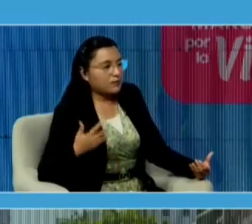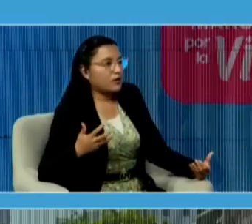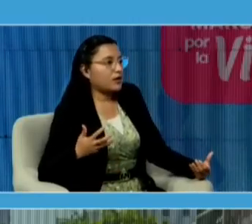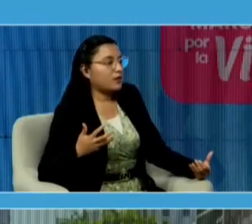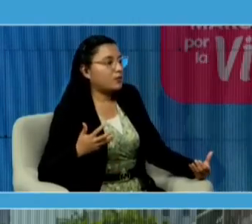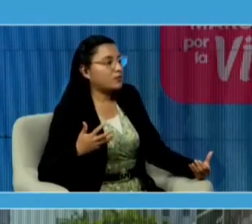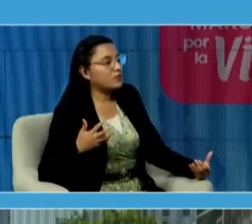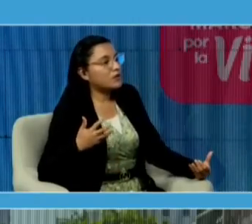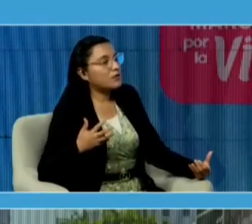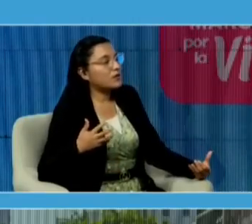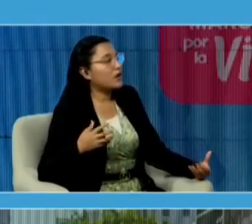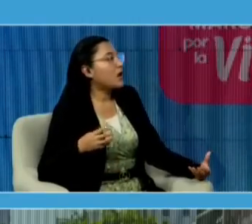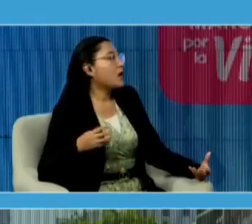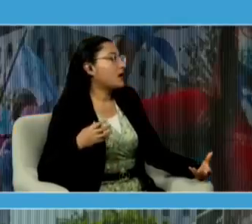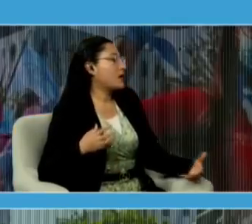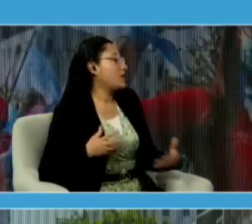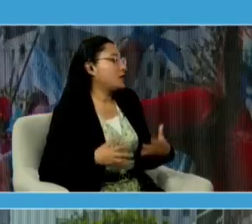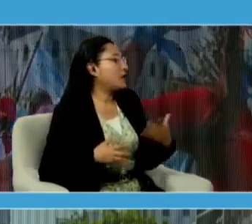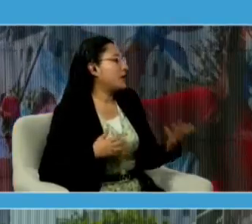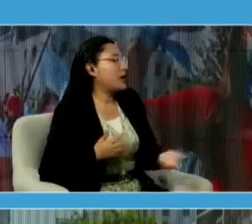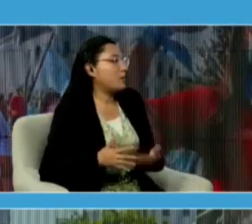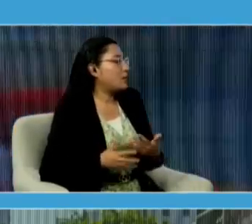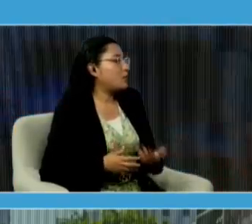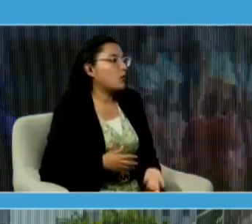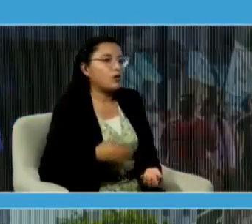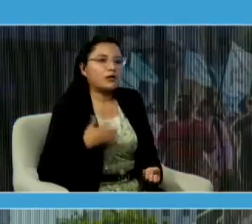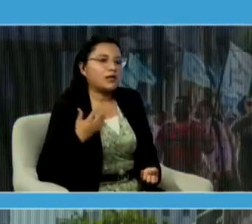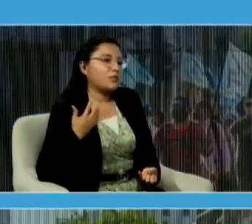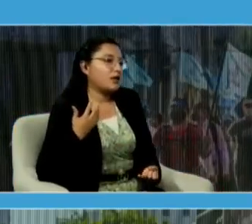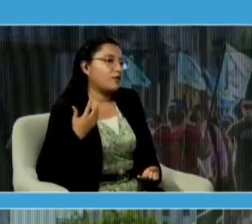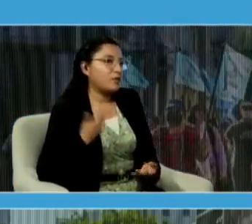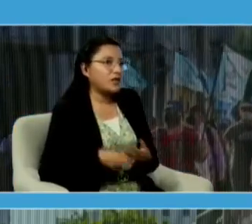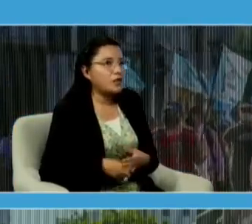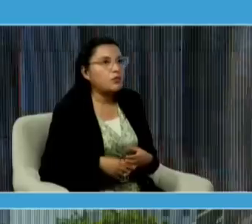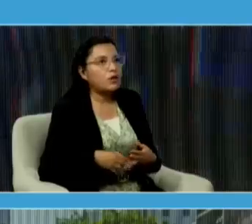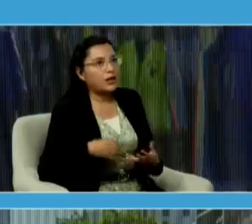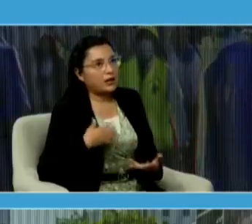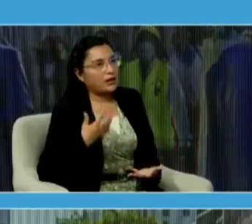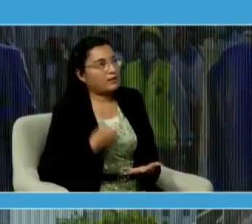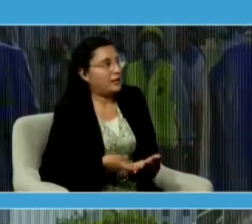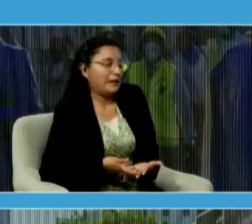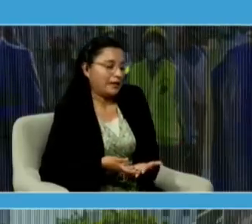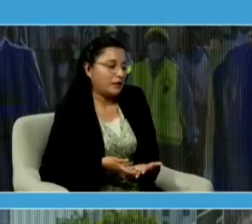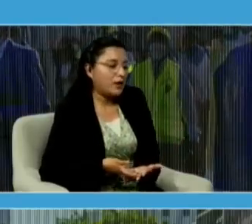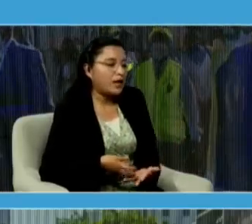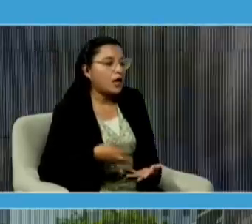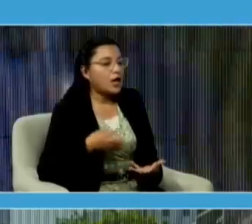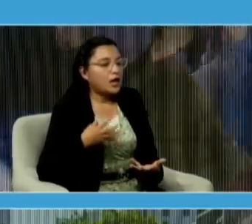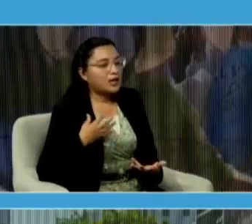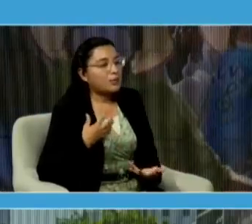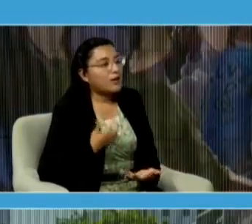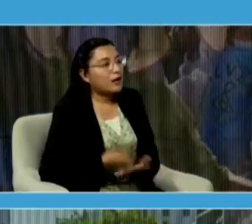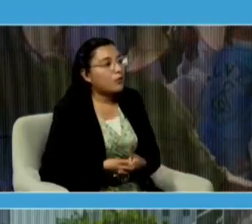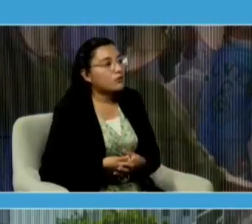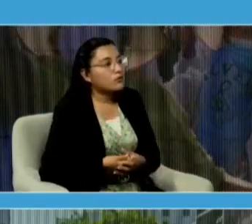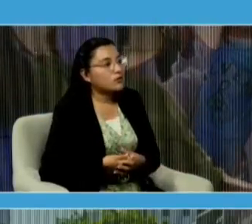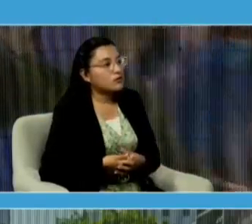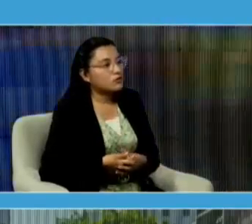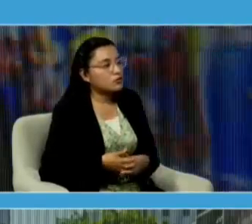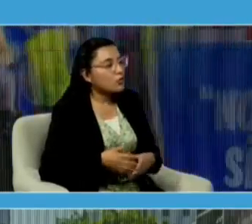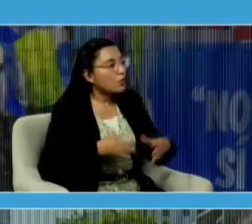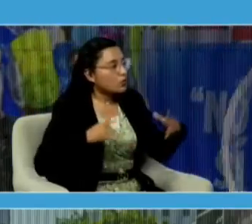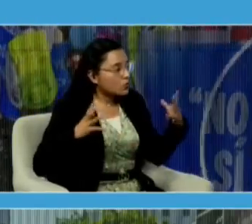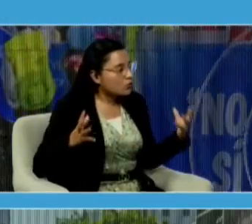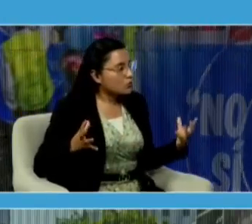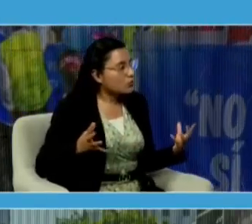estas ideologías pues no solamente ha venido aquí al Perú, como es el tema del feminismo, el LGTB, el tema del aborto,